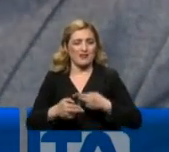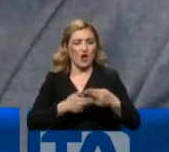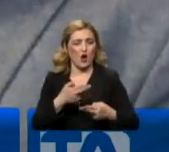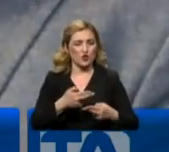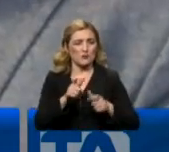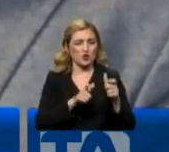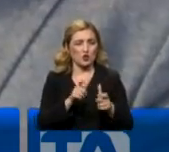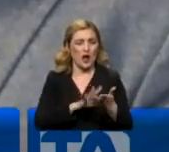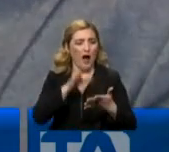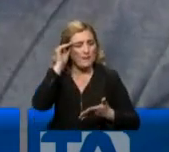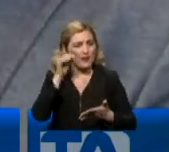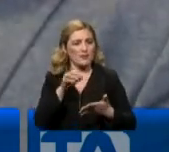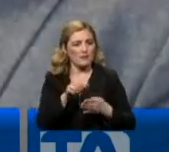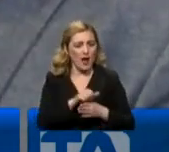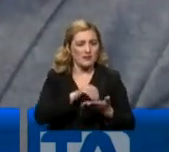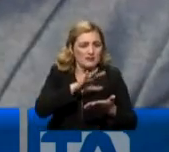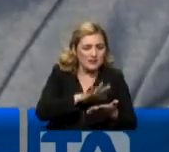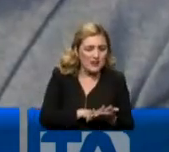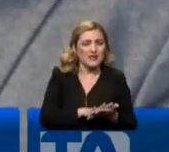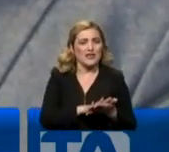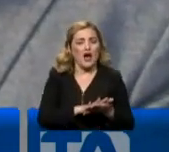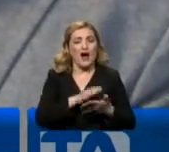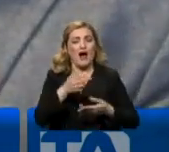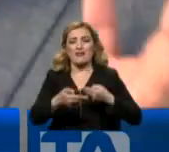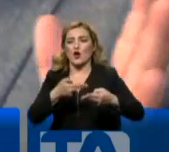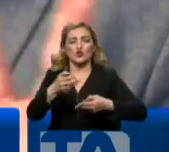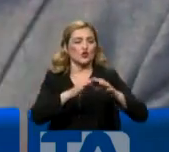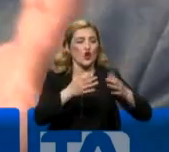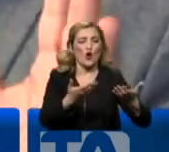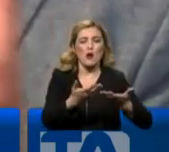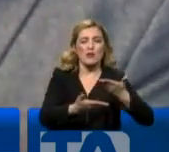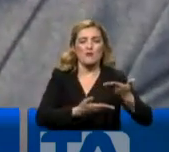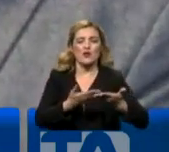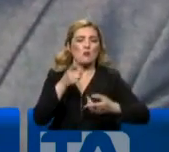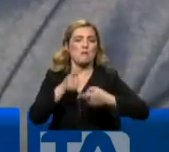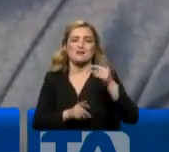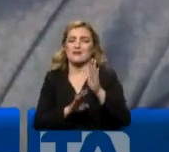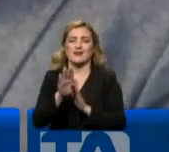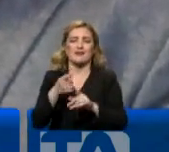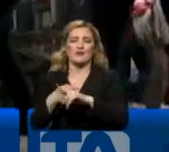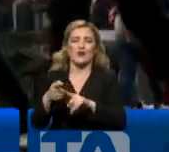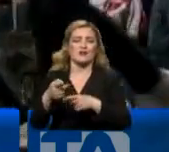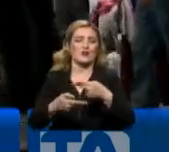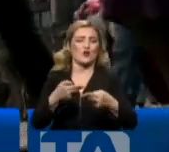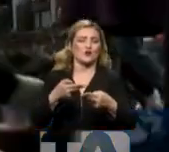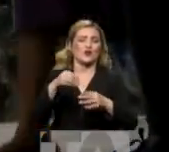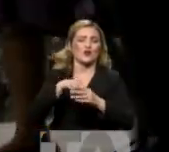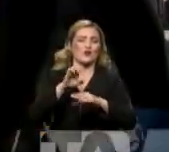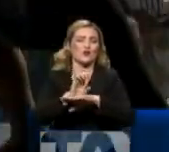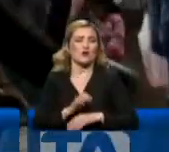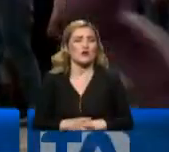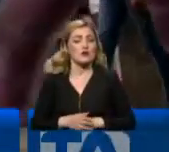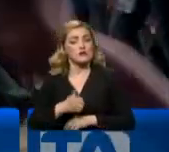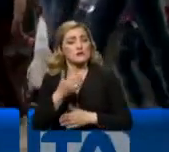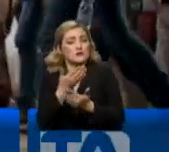de comercialización, no va a poder desarrollar distintos emprendimientos que se den en el país. Otra propuesta que